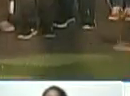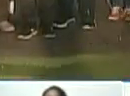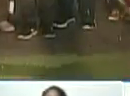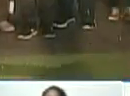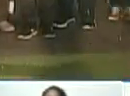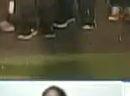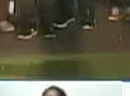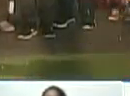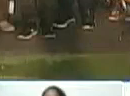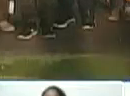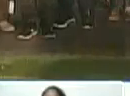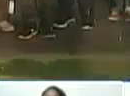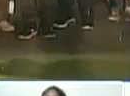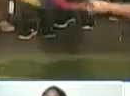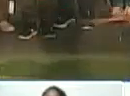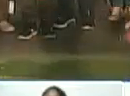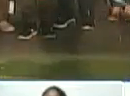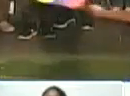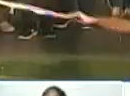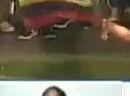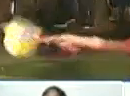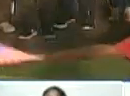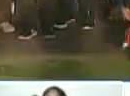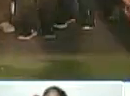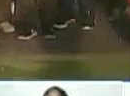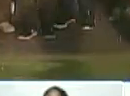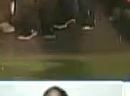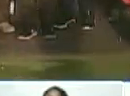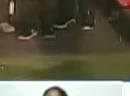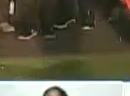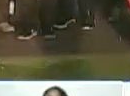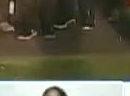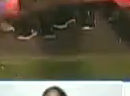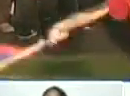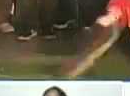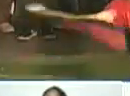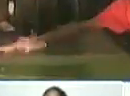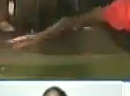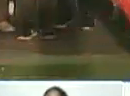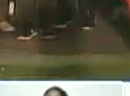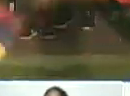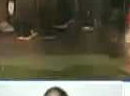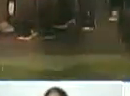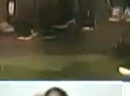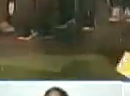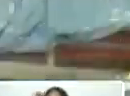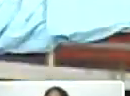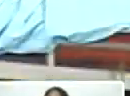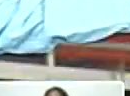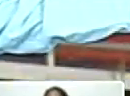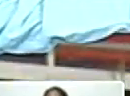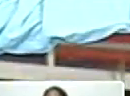la alegría! ¡Que viva la patria! Gracias. Hasta la victoria siempre.